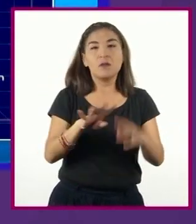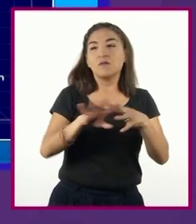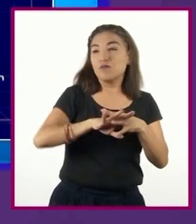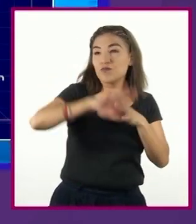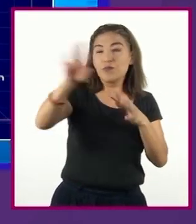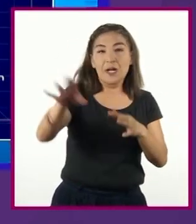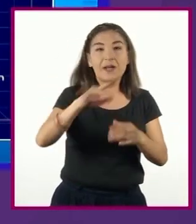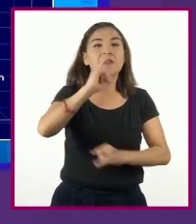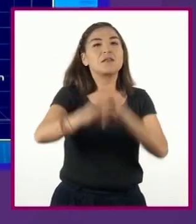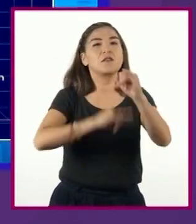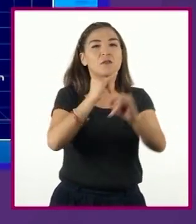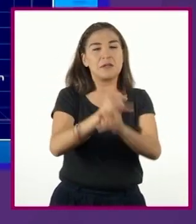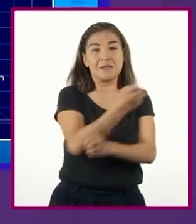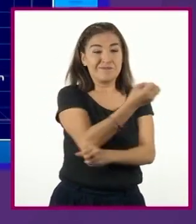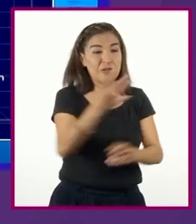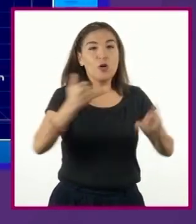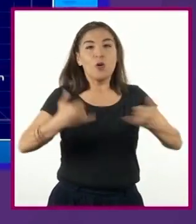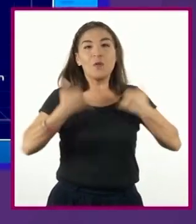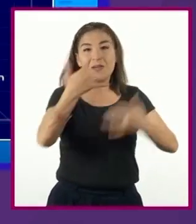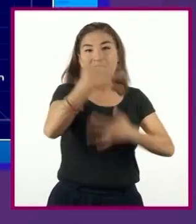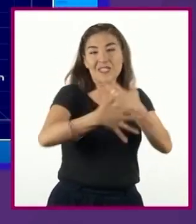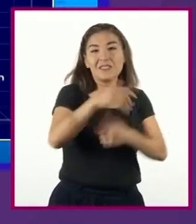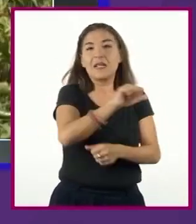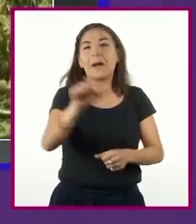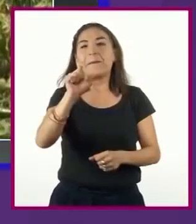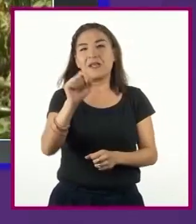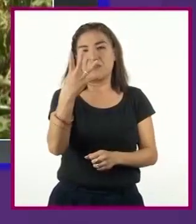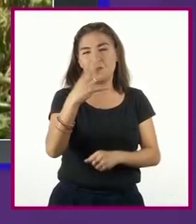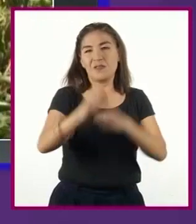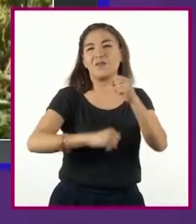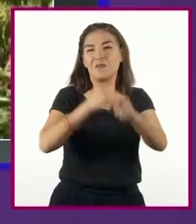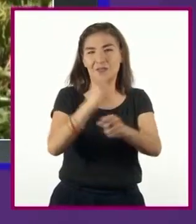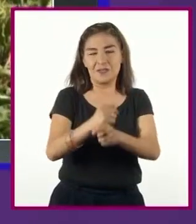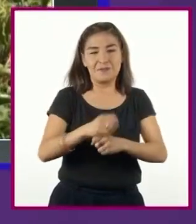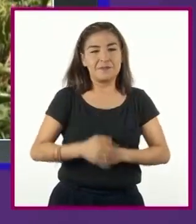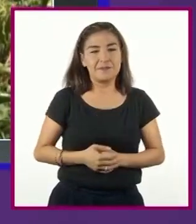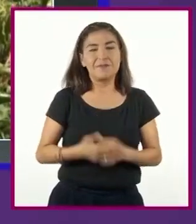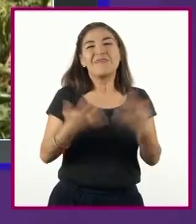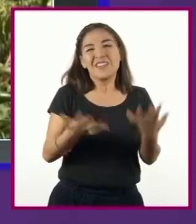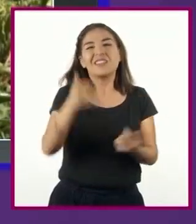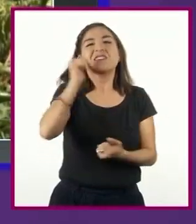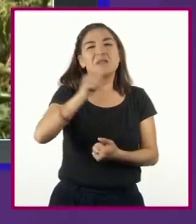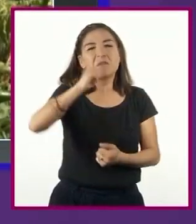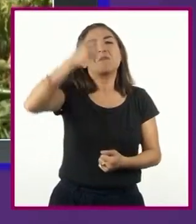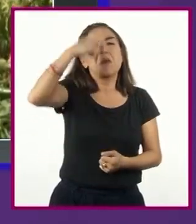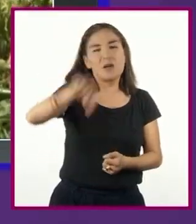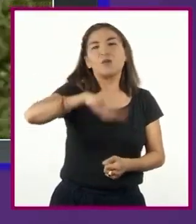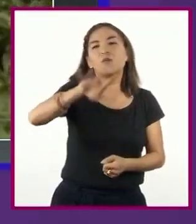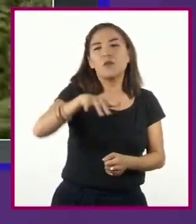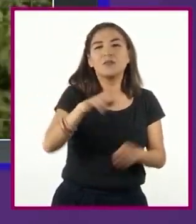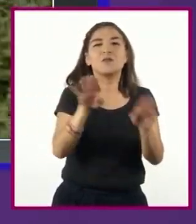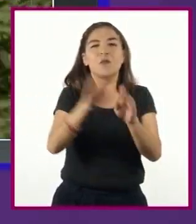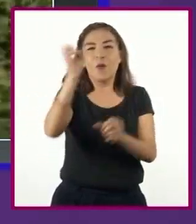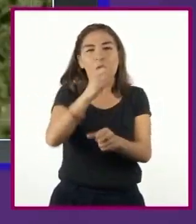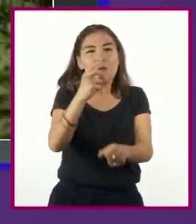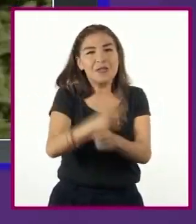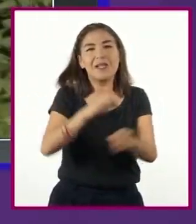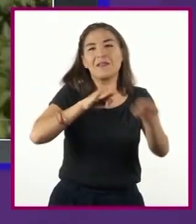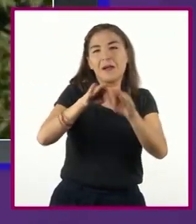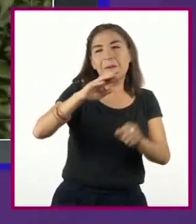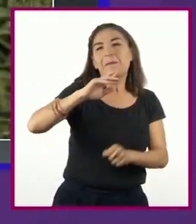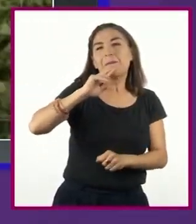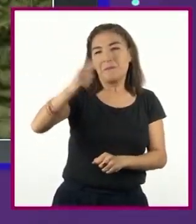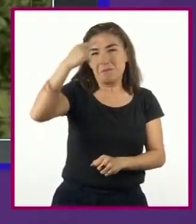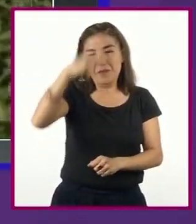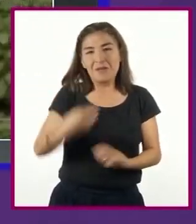internacionalmente son jóvenes de entre 15 y 24 años de edad. Generalmente lo hacen para buscar oportunidades que les permitan mejorar su